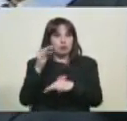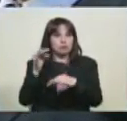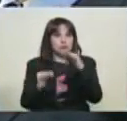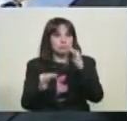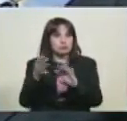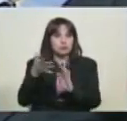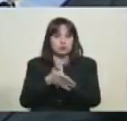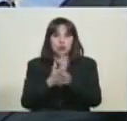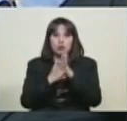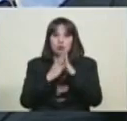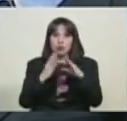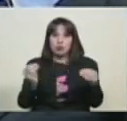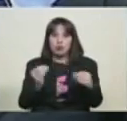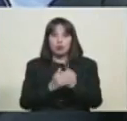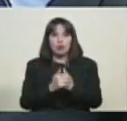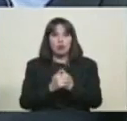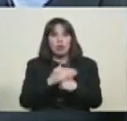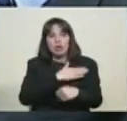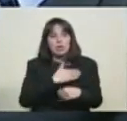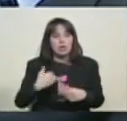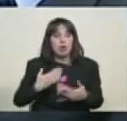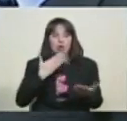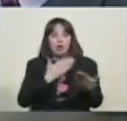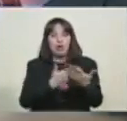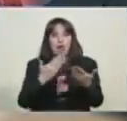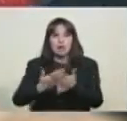del DGCIN. Quiero agradecer